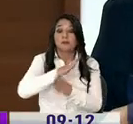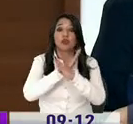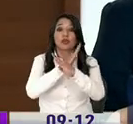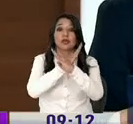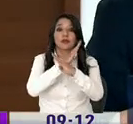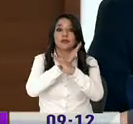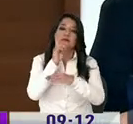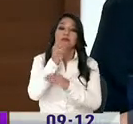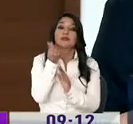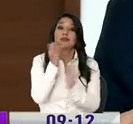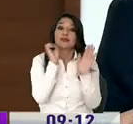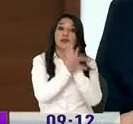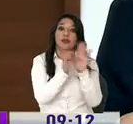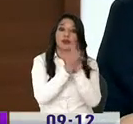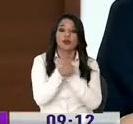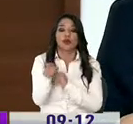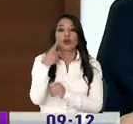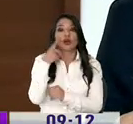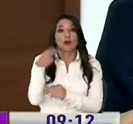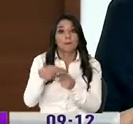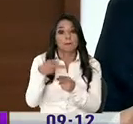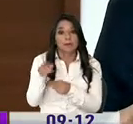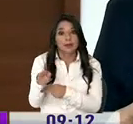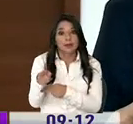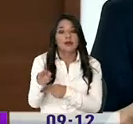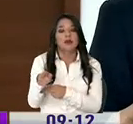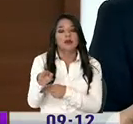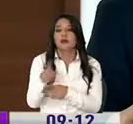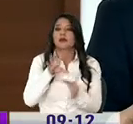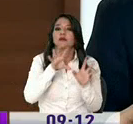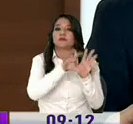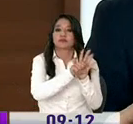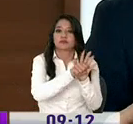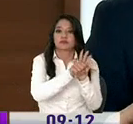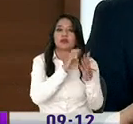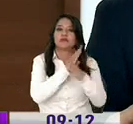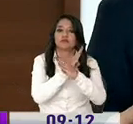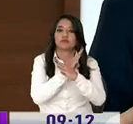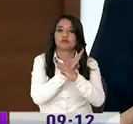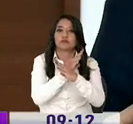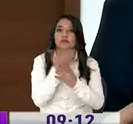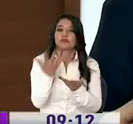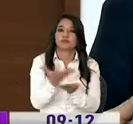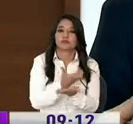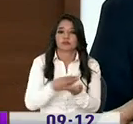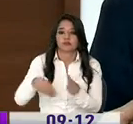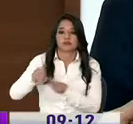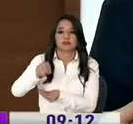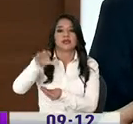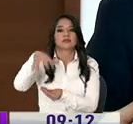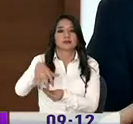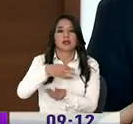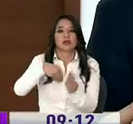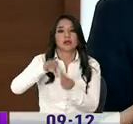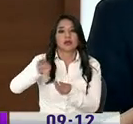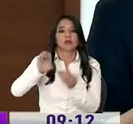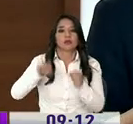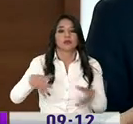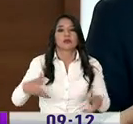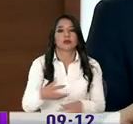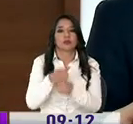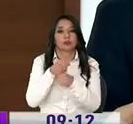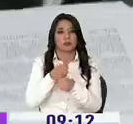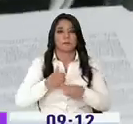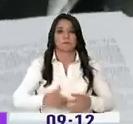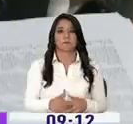hay dineros del señor González que están retenidas para una eventual reparación integral, el Estado pueda recuperarse